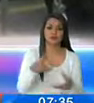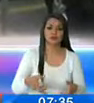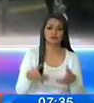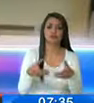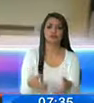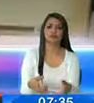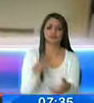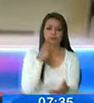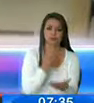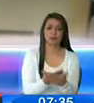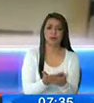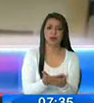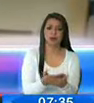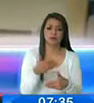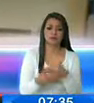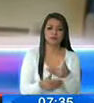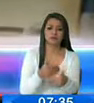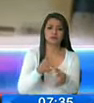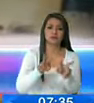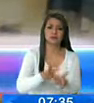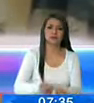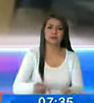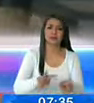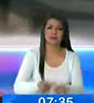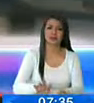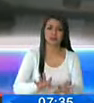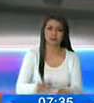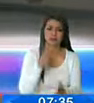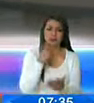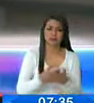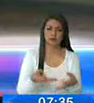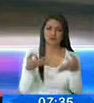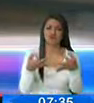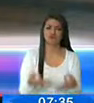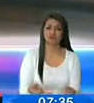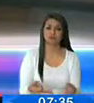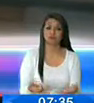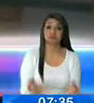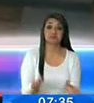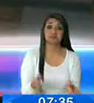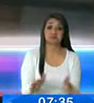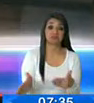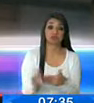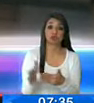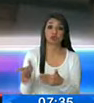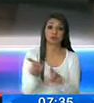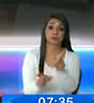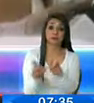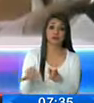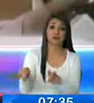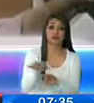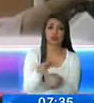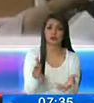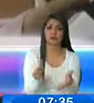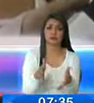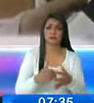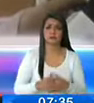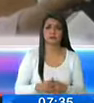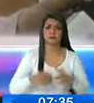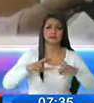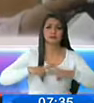presentado aún, dentro de la fase de indagación previa, pruebas sólidas y contundentes en contra de los implicados. La